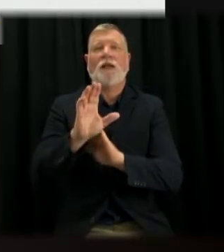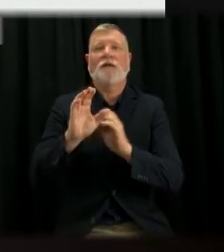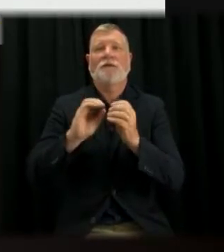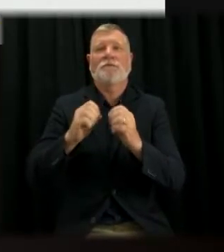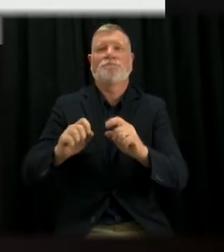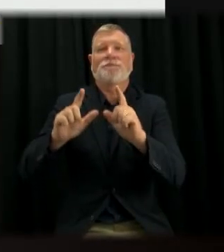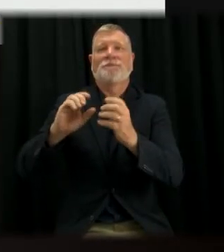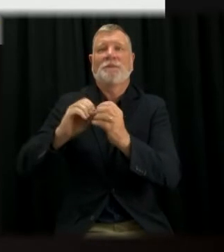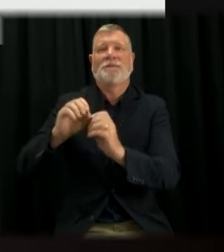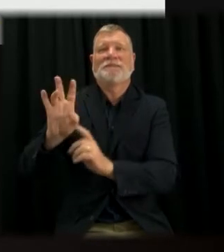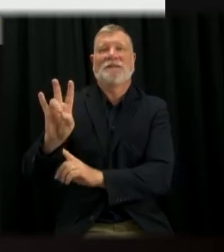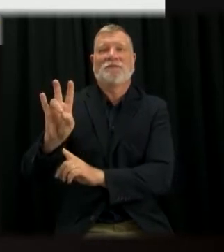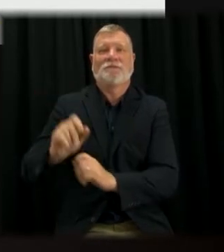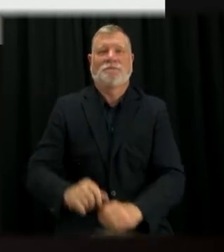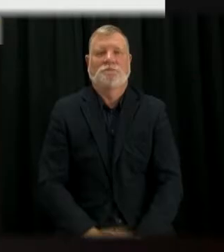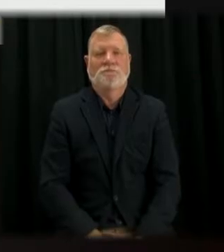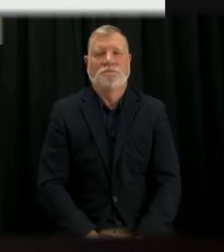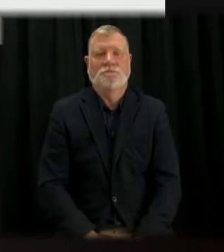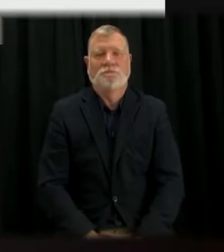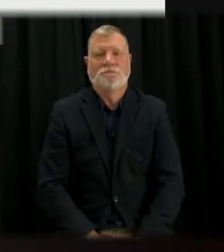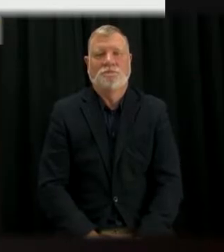Vamos a la diapositiva 7.